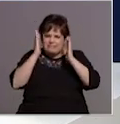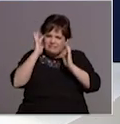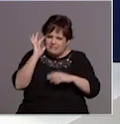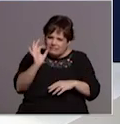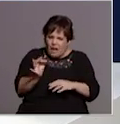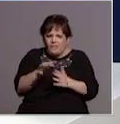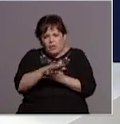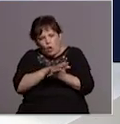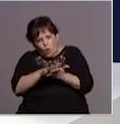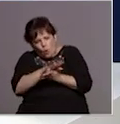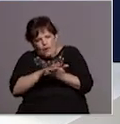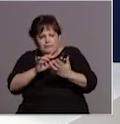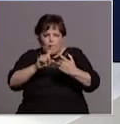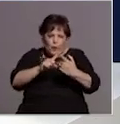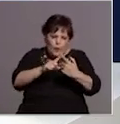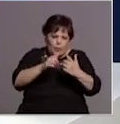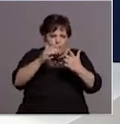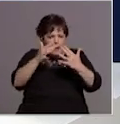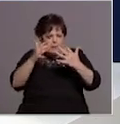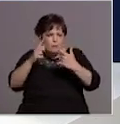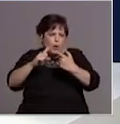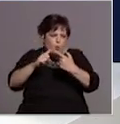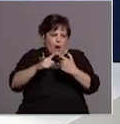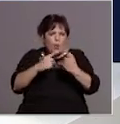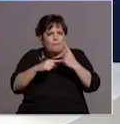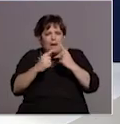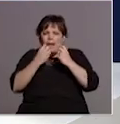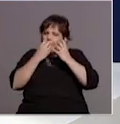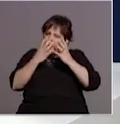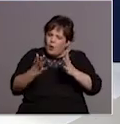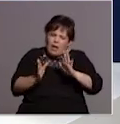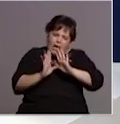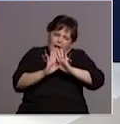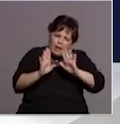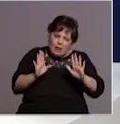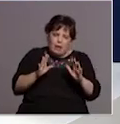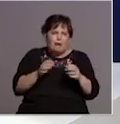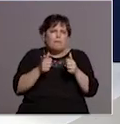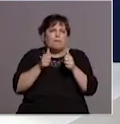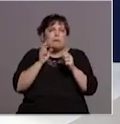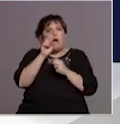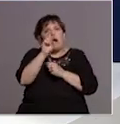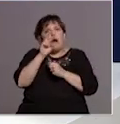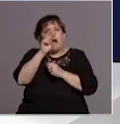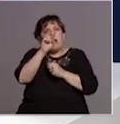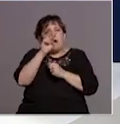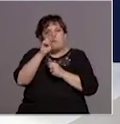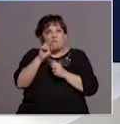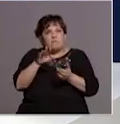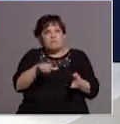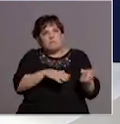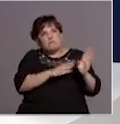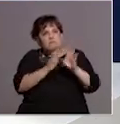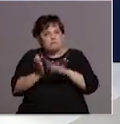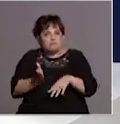negociar acuerdos o consensos para superar crisis bueno todo esto ahora ha sido